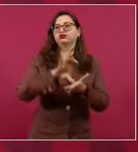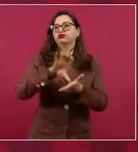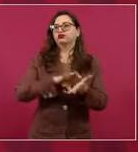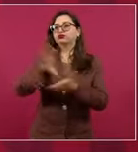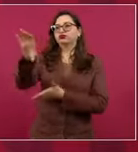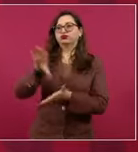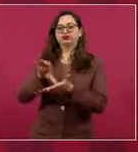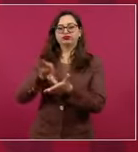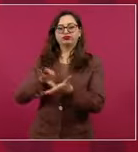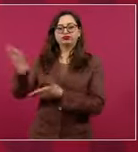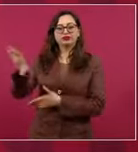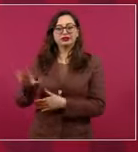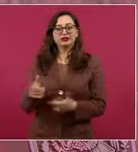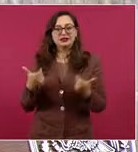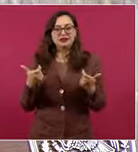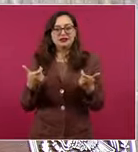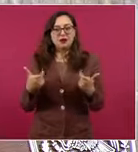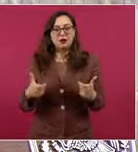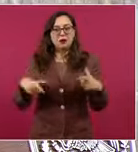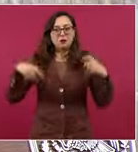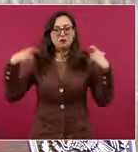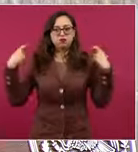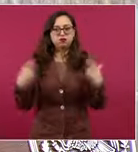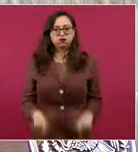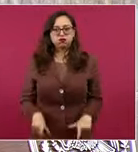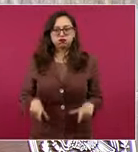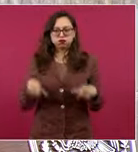y claro, vivían pseudos